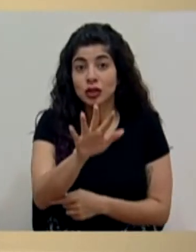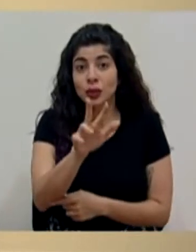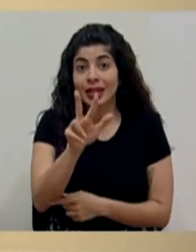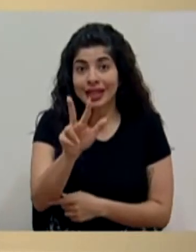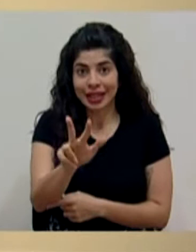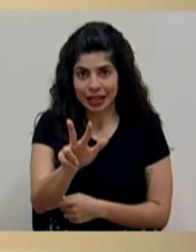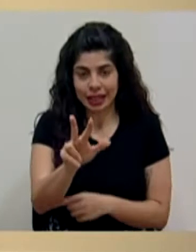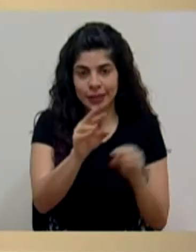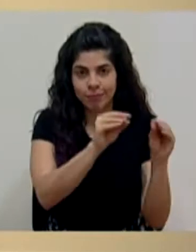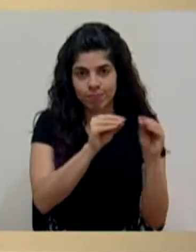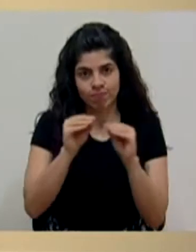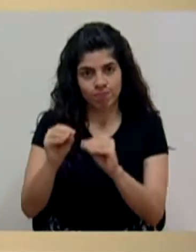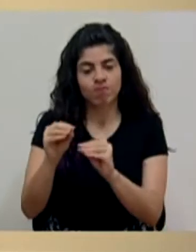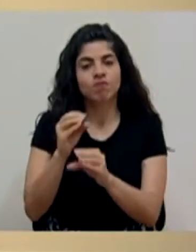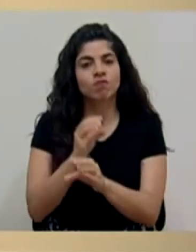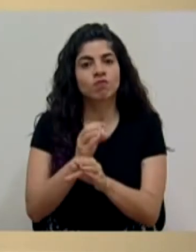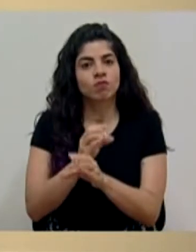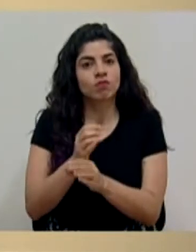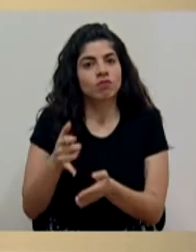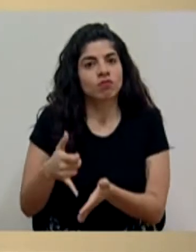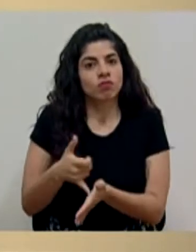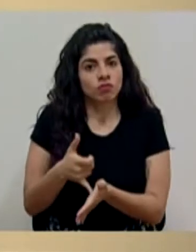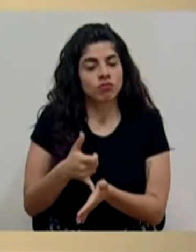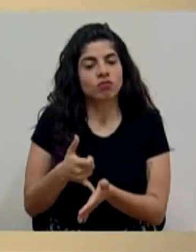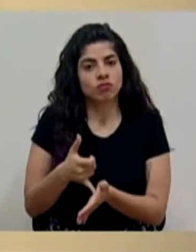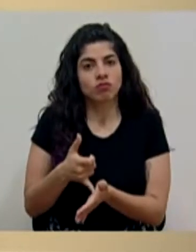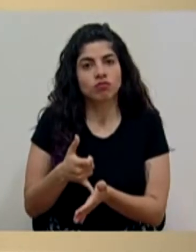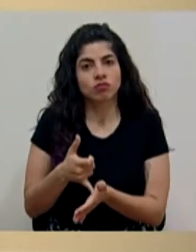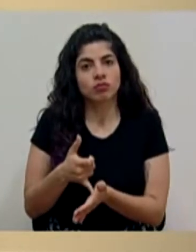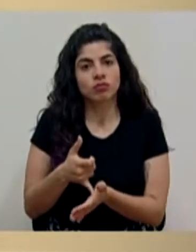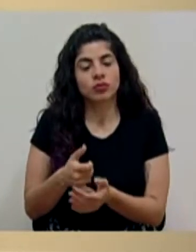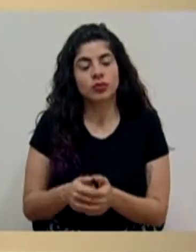253 de ellas en cuidados intensivos,